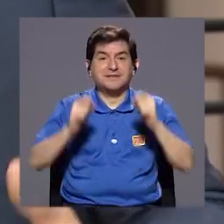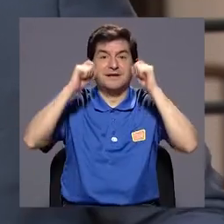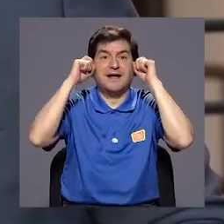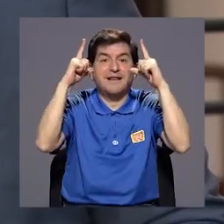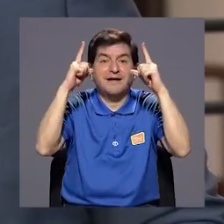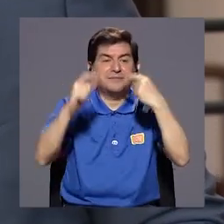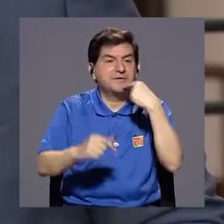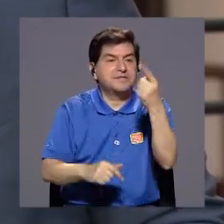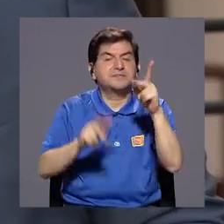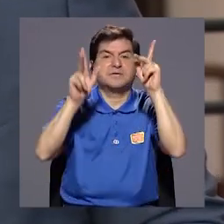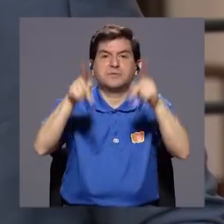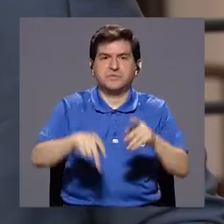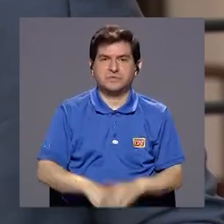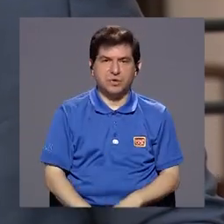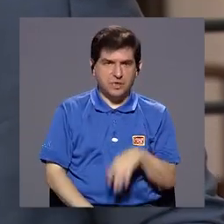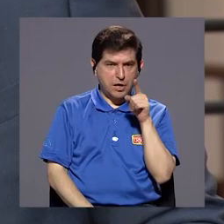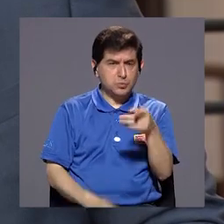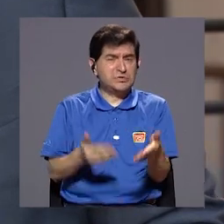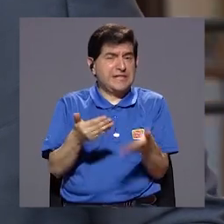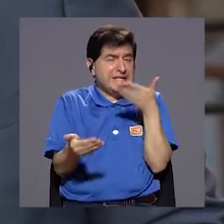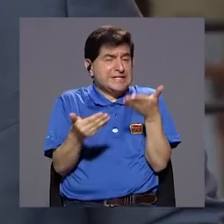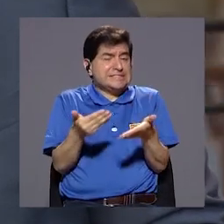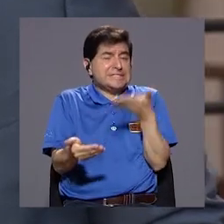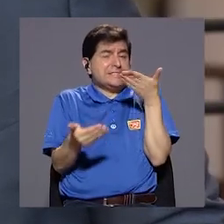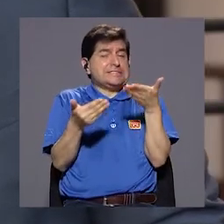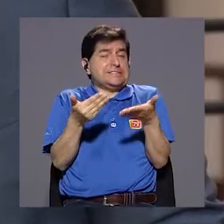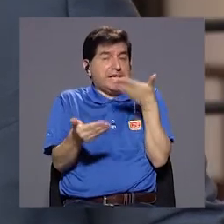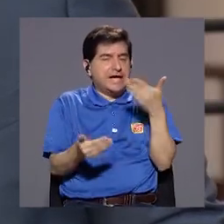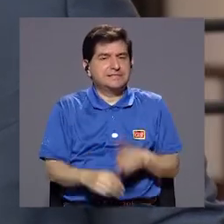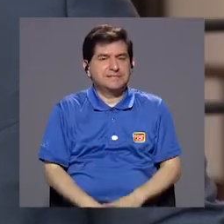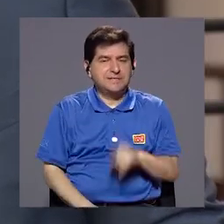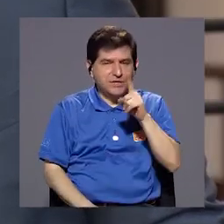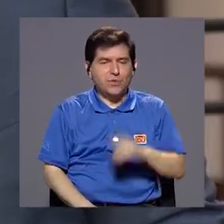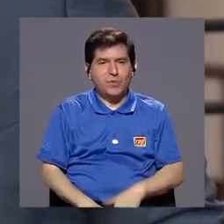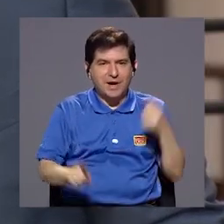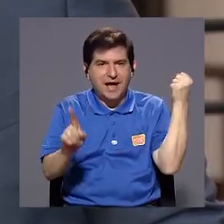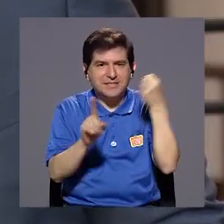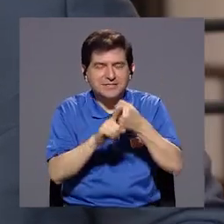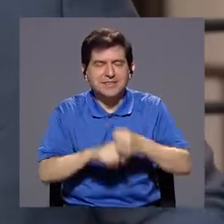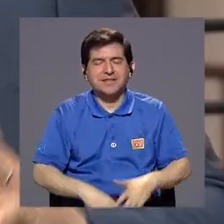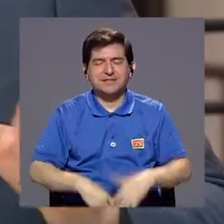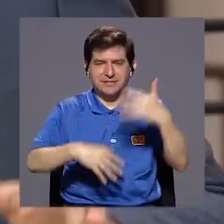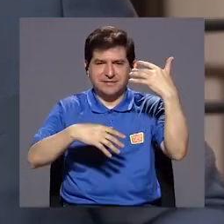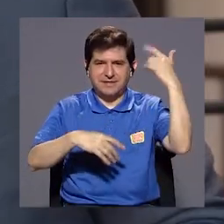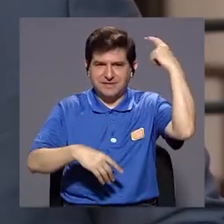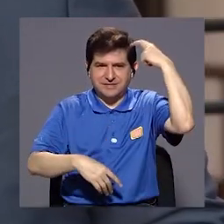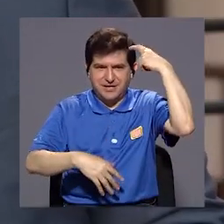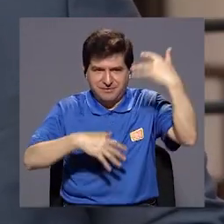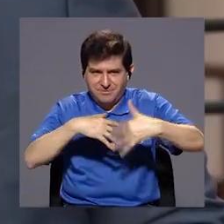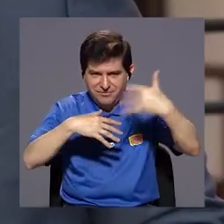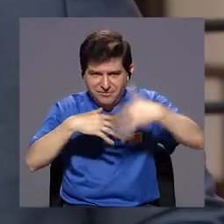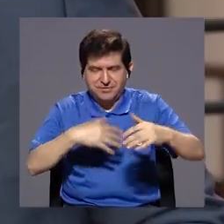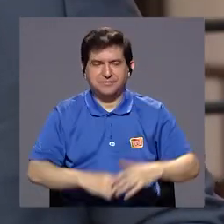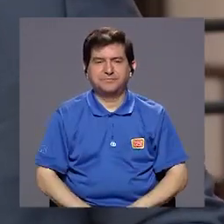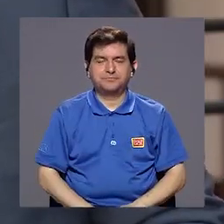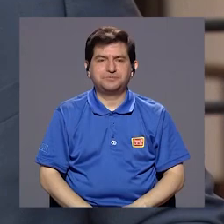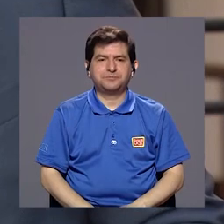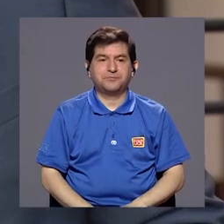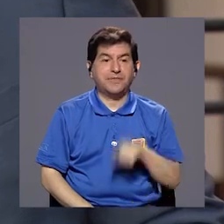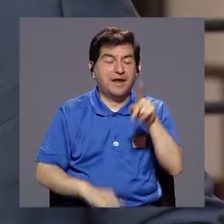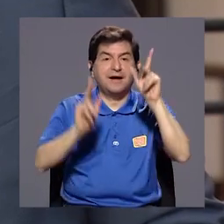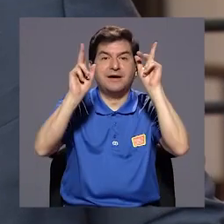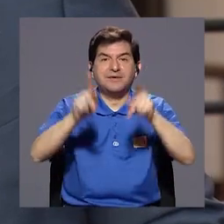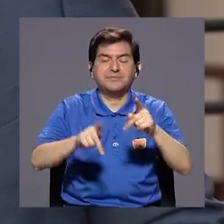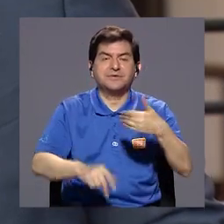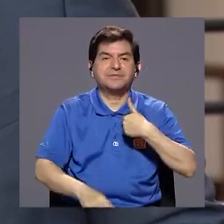señal de alerta. Decirle a la persona, usted casi que le dio un evento cerebrovascular, casi que le dio un derrame, por decirlo así. Entonces,